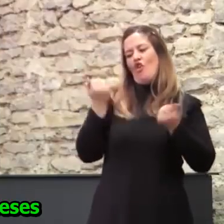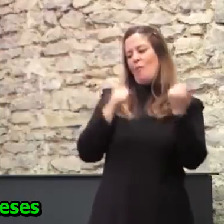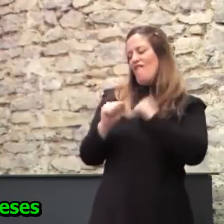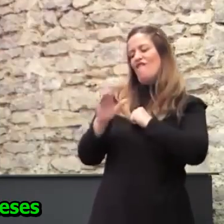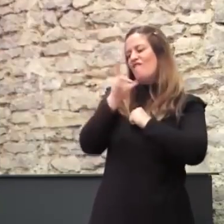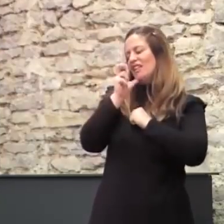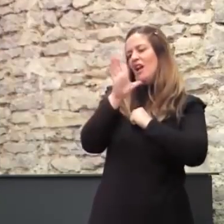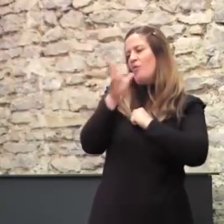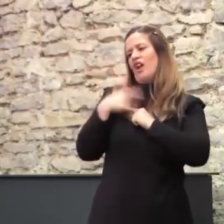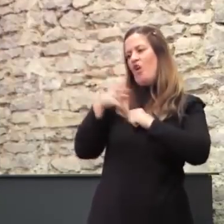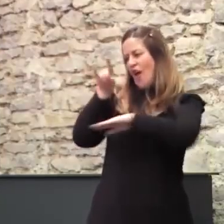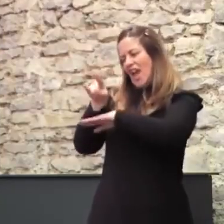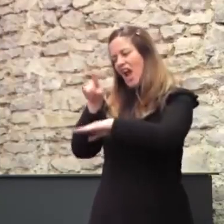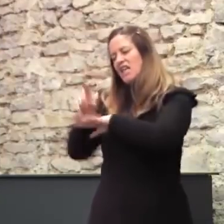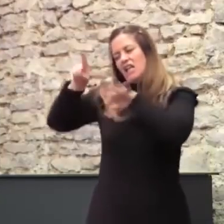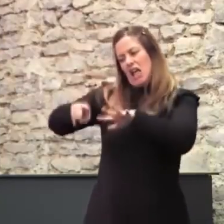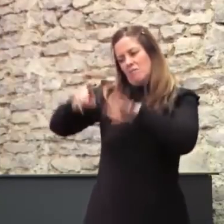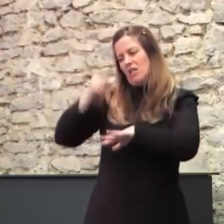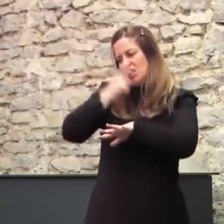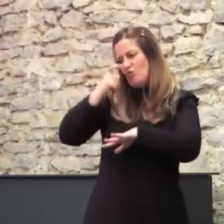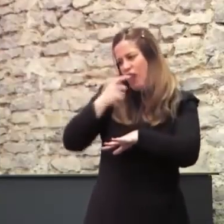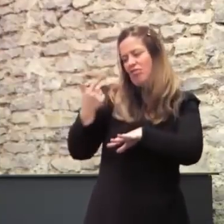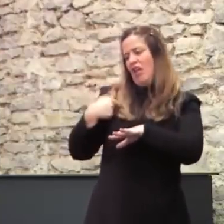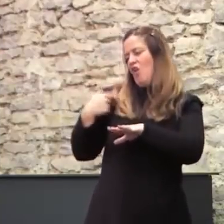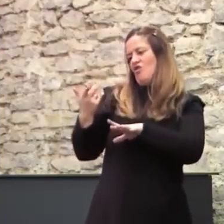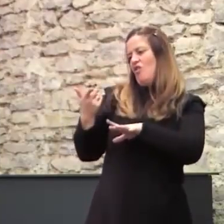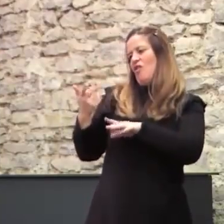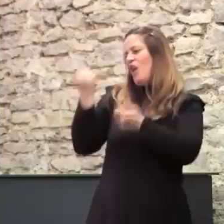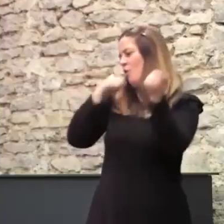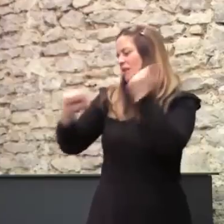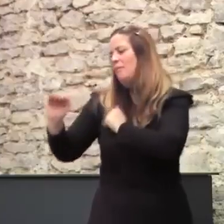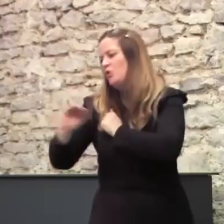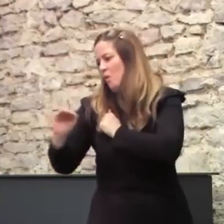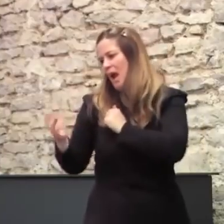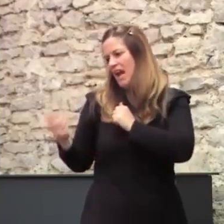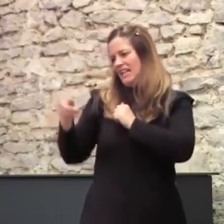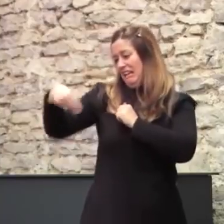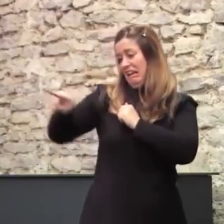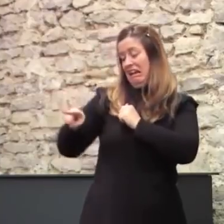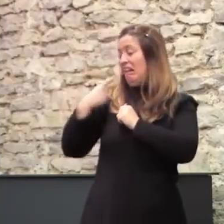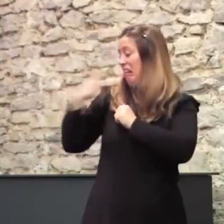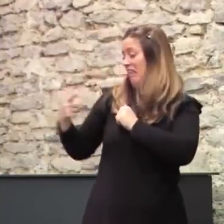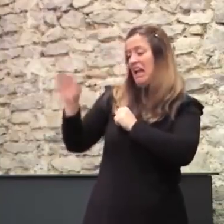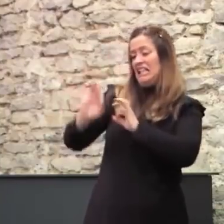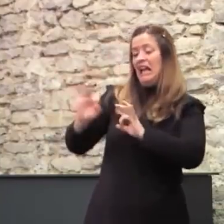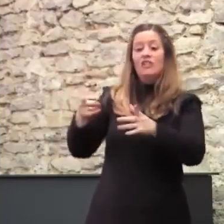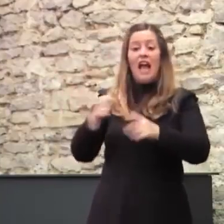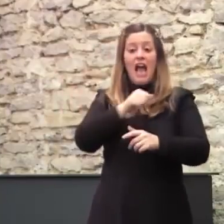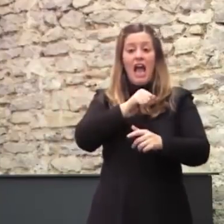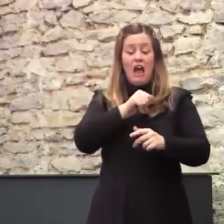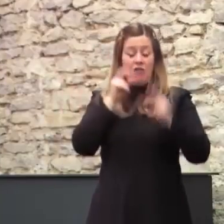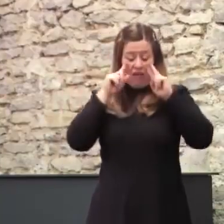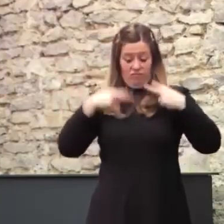durante 6 meses y él nunca supo nada. Es decir, nos faltan toneladas y toneladas de autocrítica. Y la autocrítica,